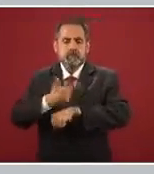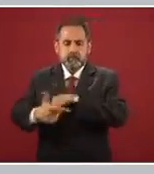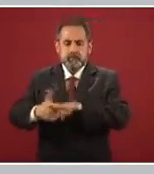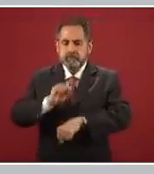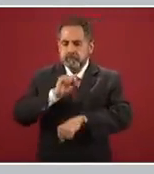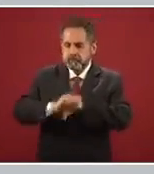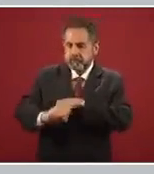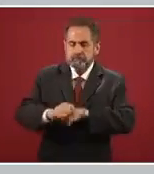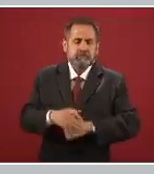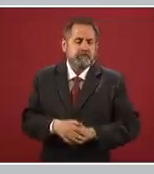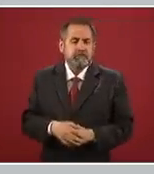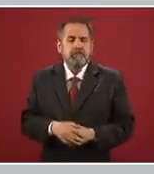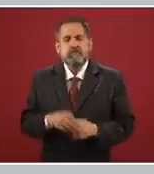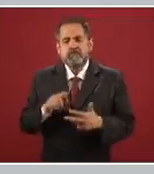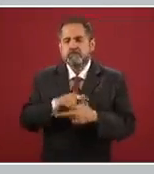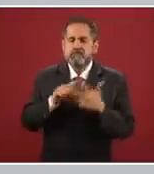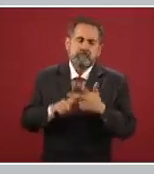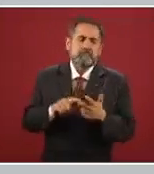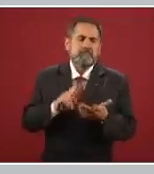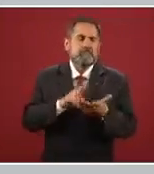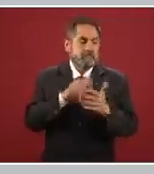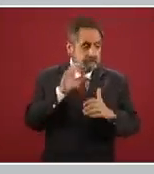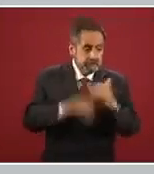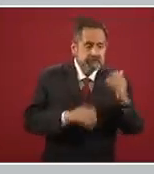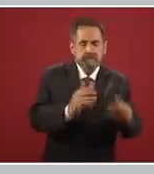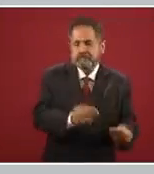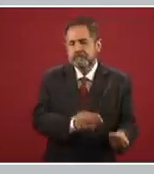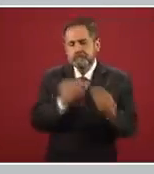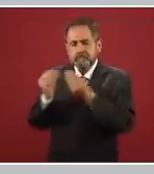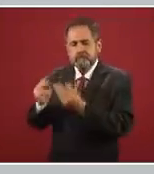El Salvador, regresando a su país de origen a